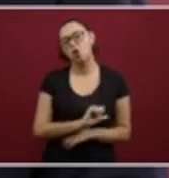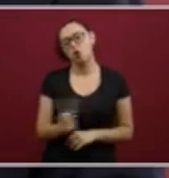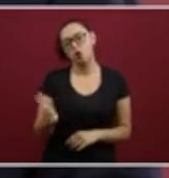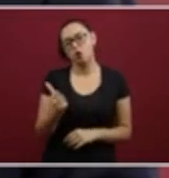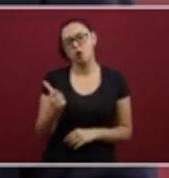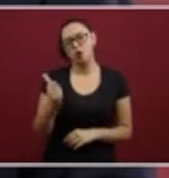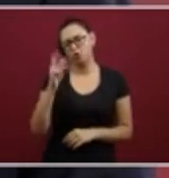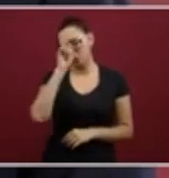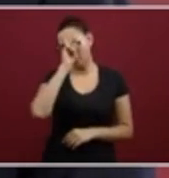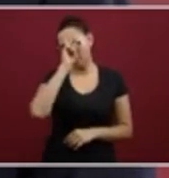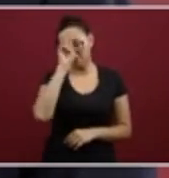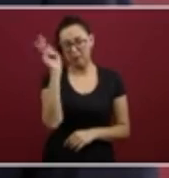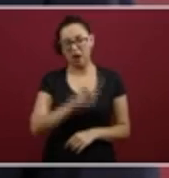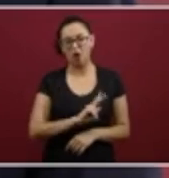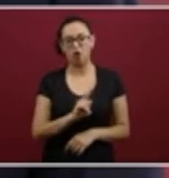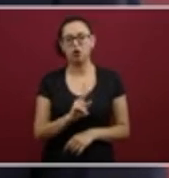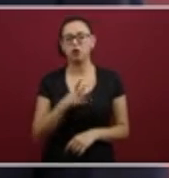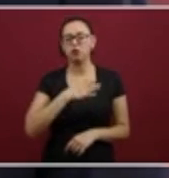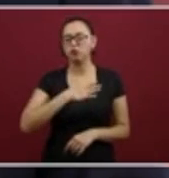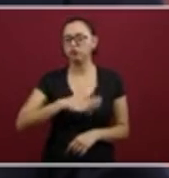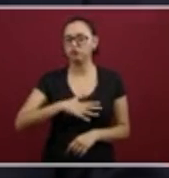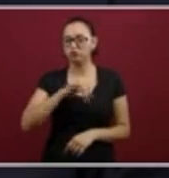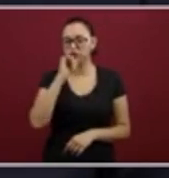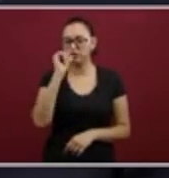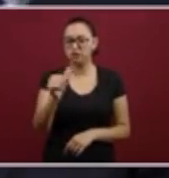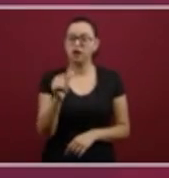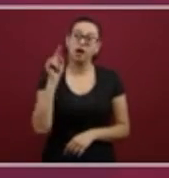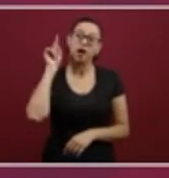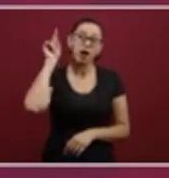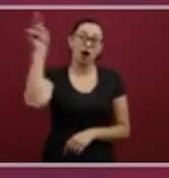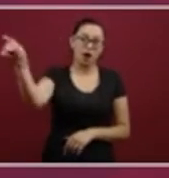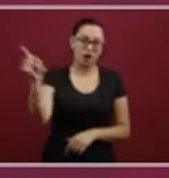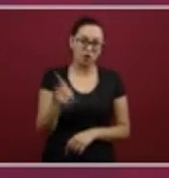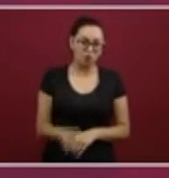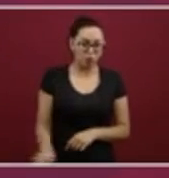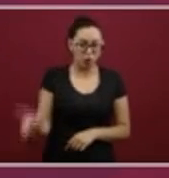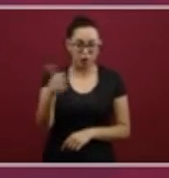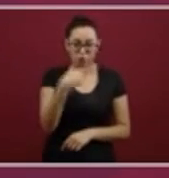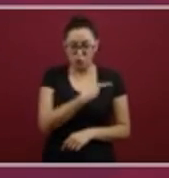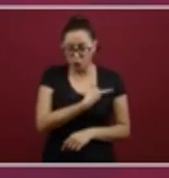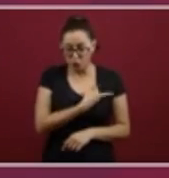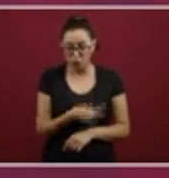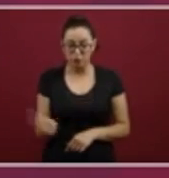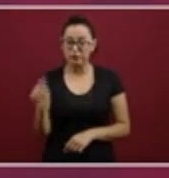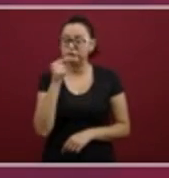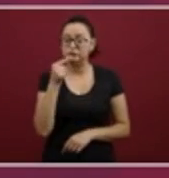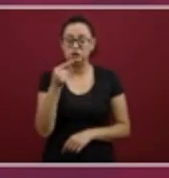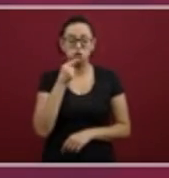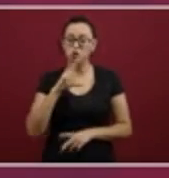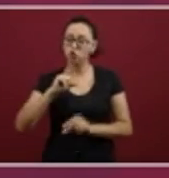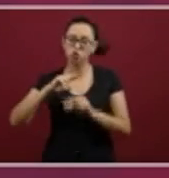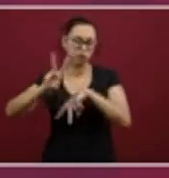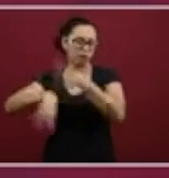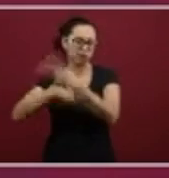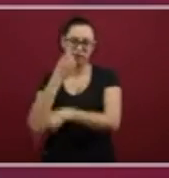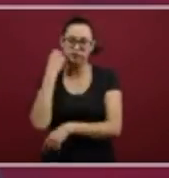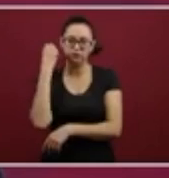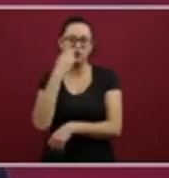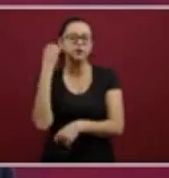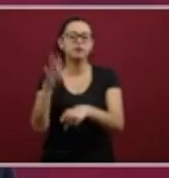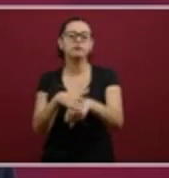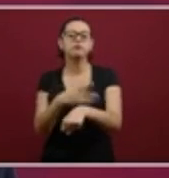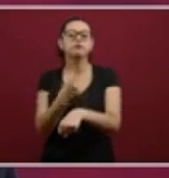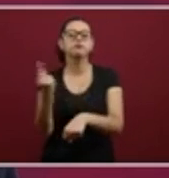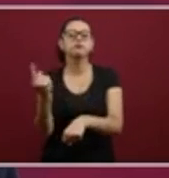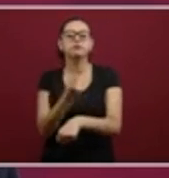en las zonas más pobres los niños no podían ir a la escuela porque